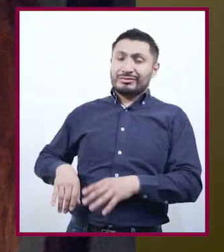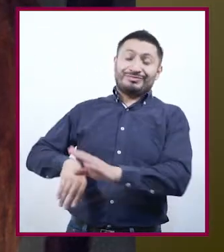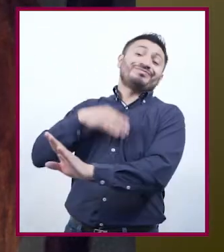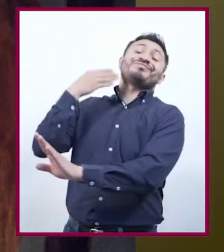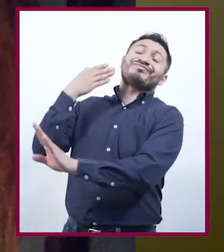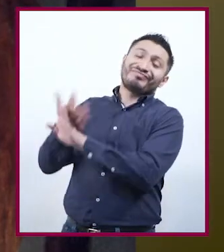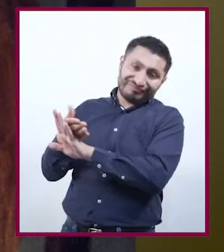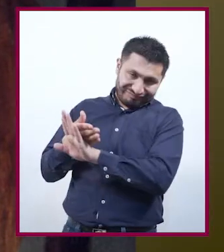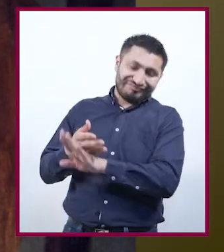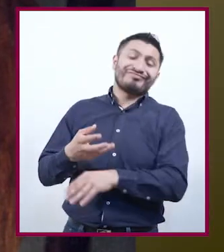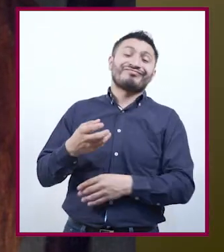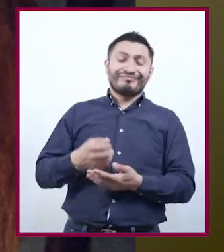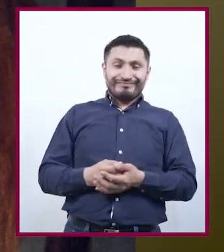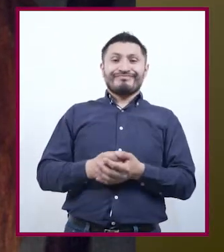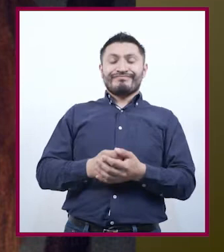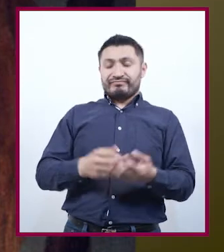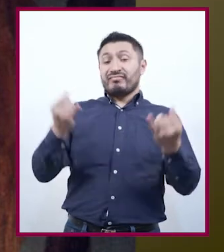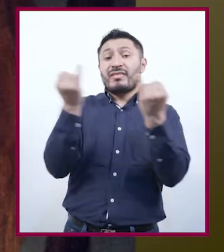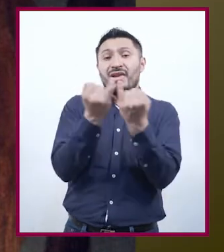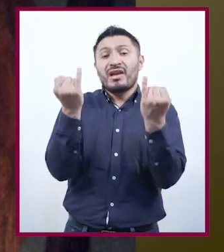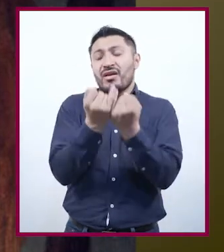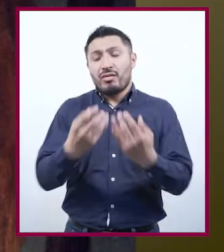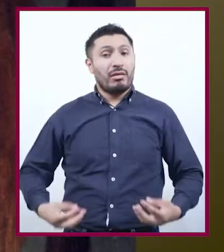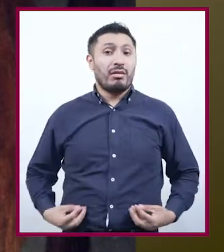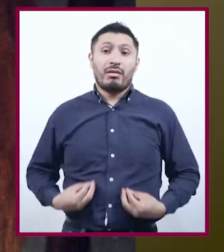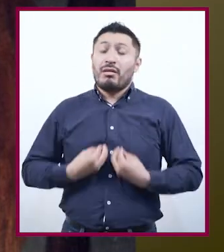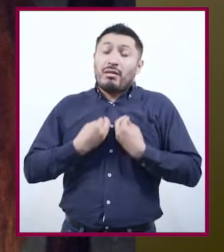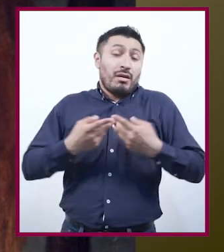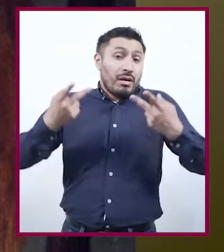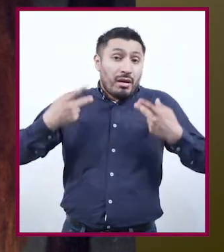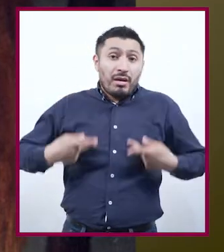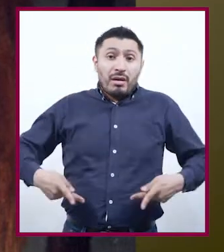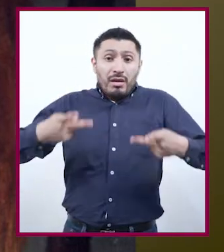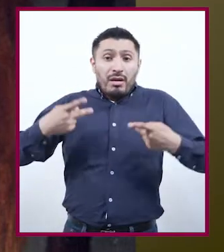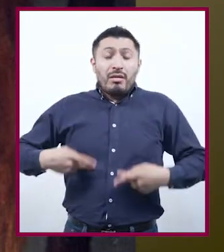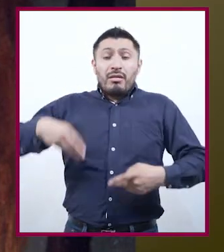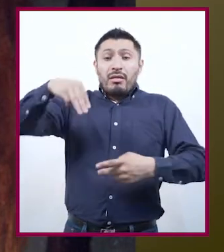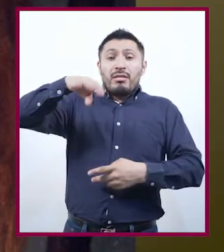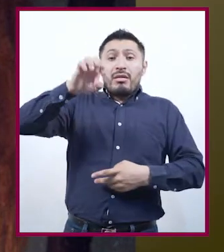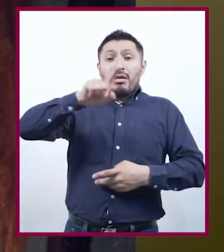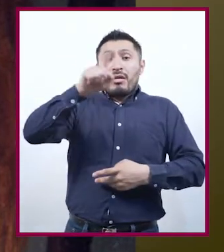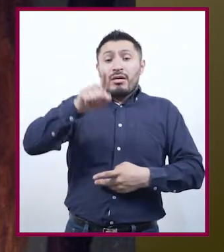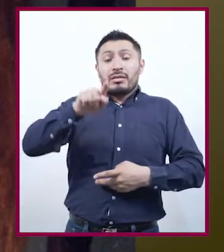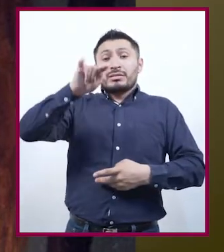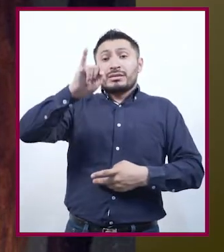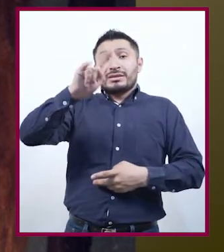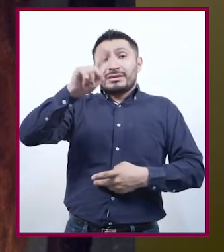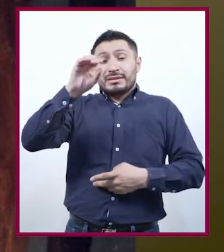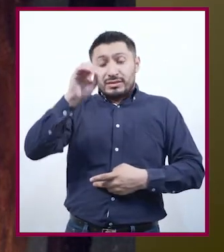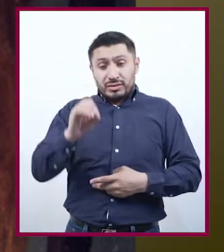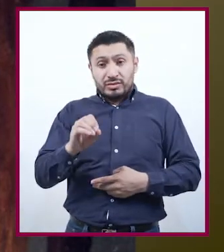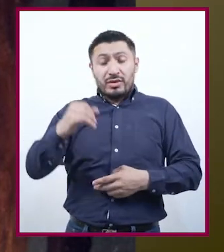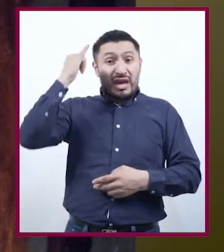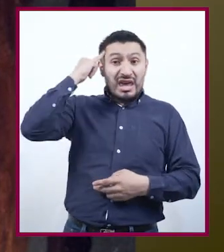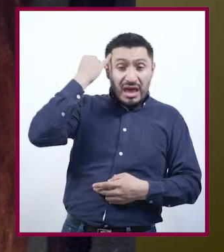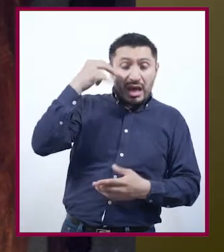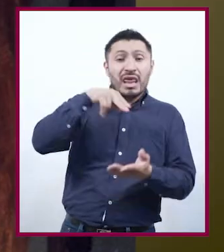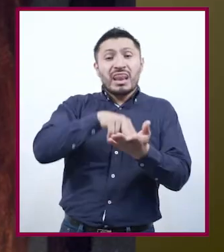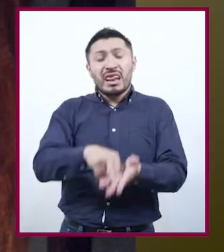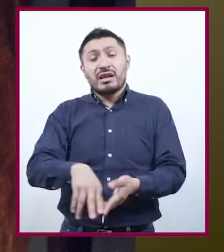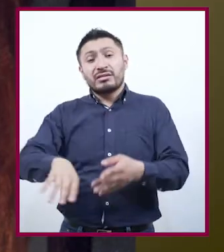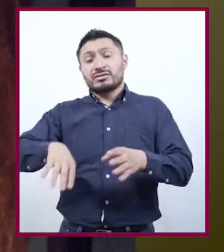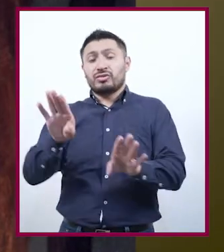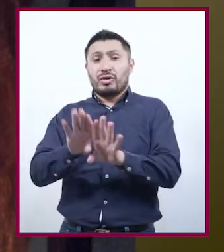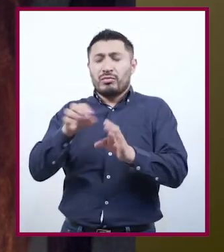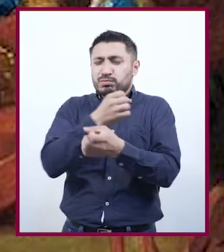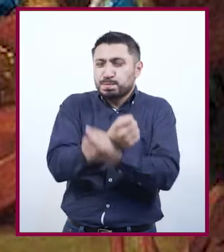vieron severamente afectados, al igual que las condiciones de vida de las y los mestizos indígenas y negros,